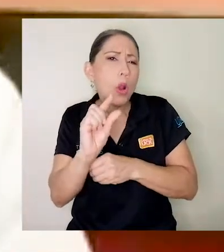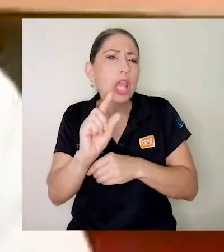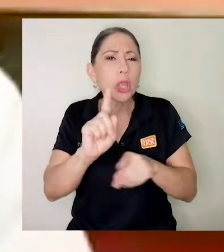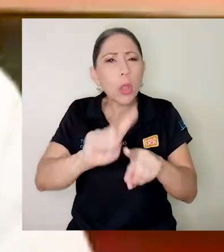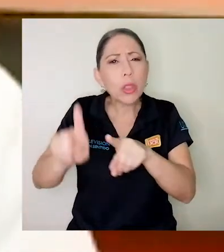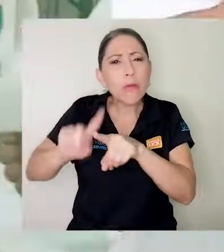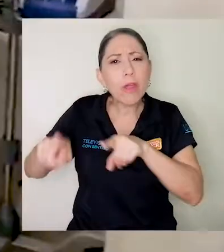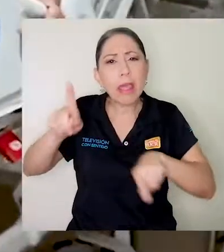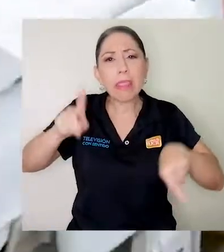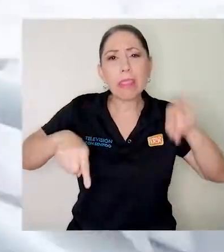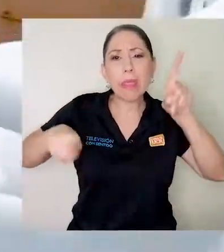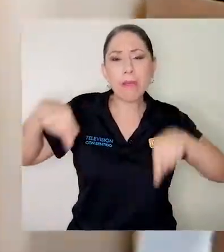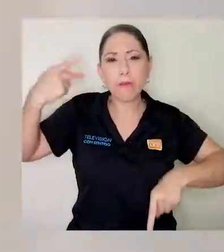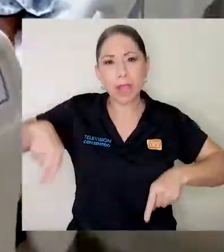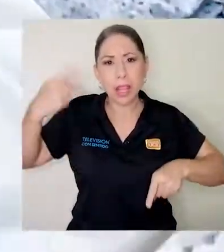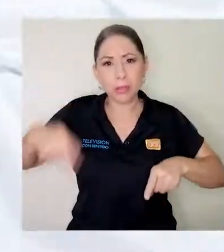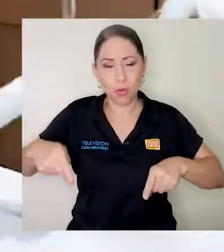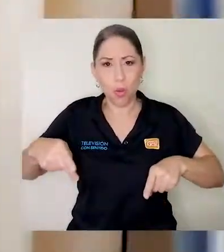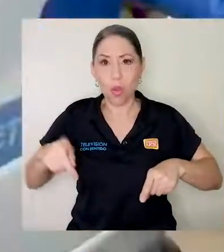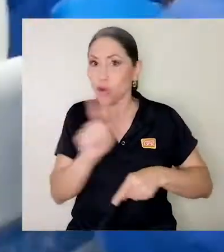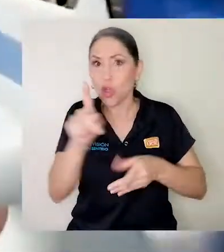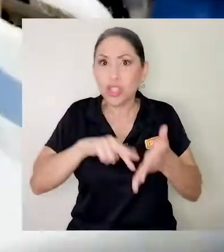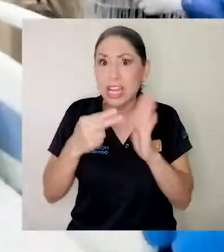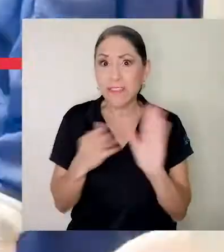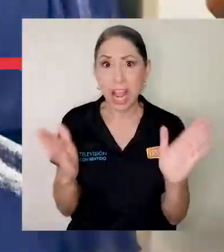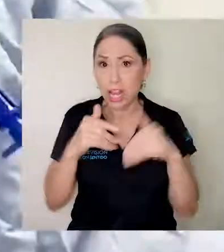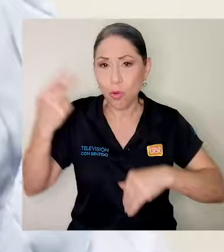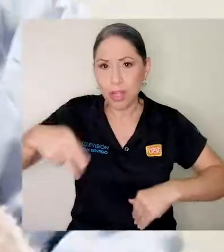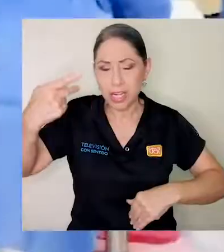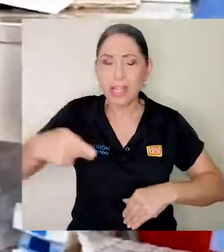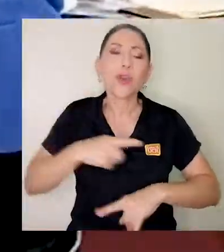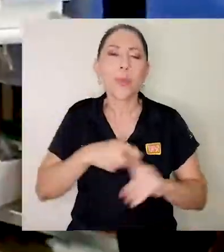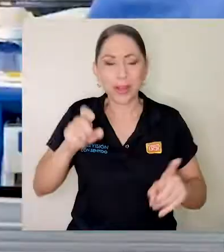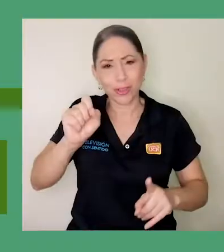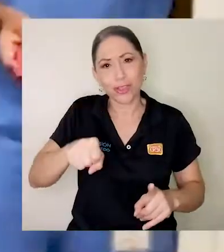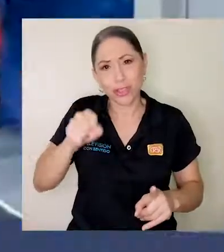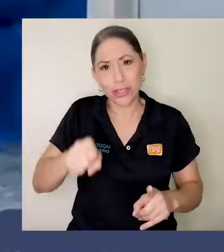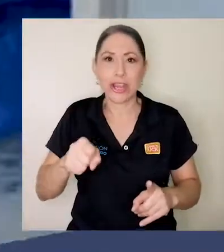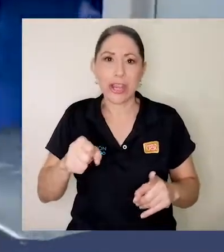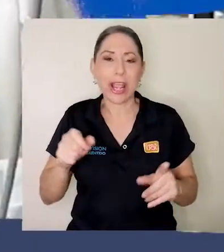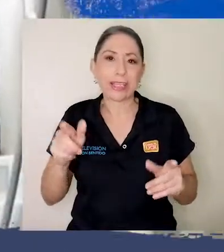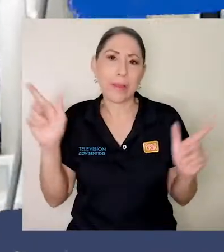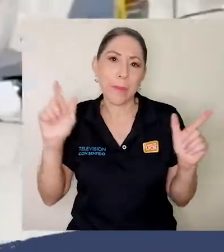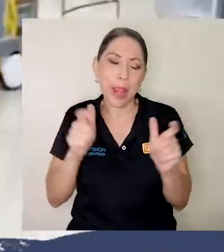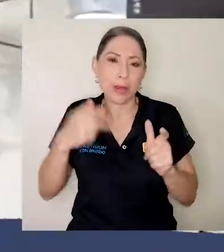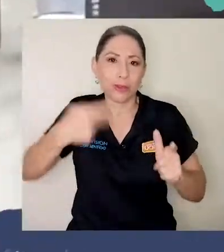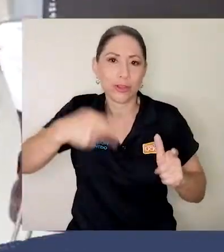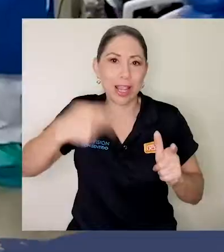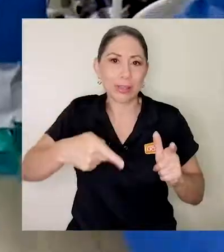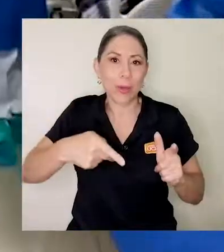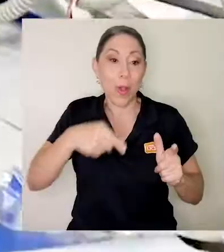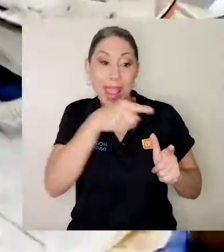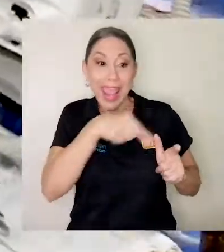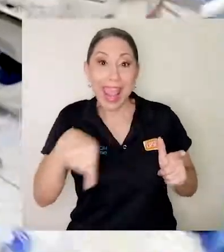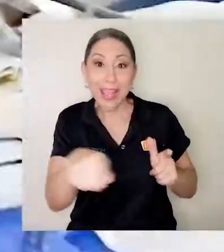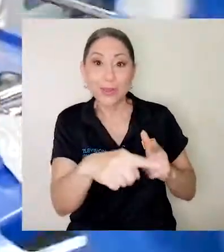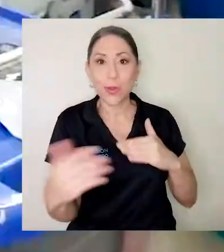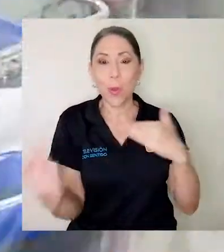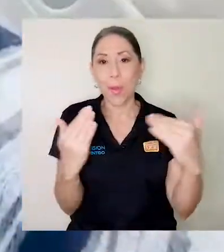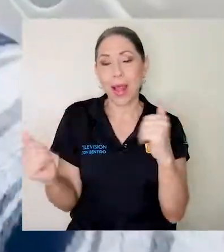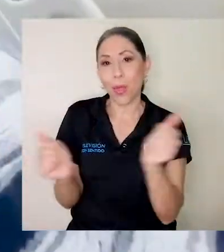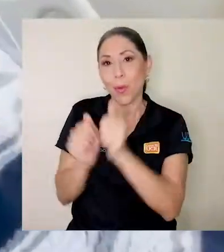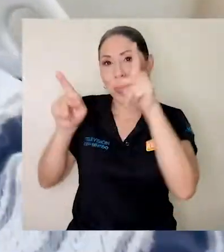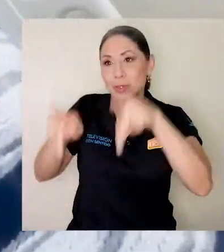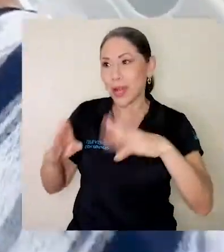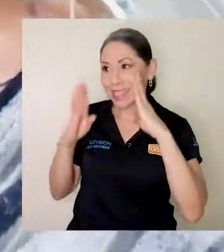pero va a ser menor. Si los comparamos con el trabajo, por ejemplo, de la gente que está en emergencias, recibiendo todo